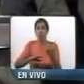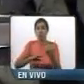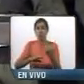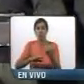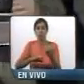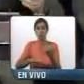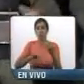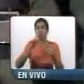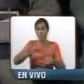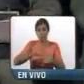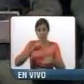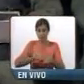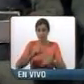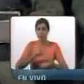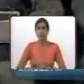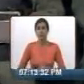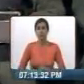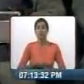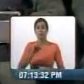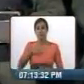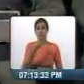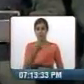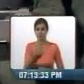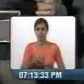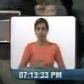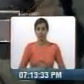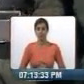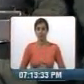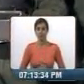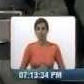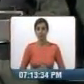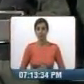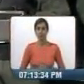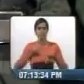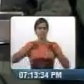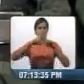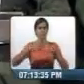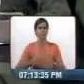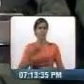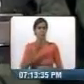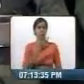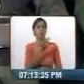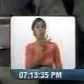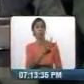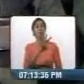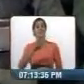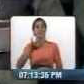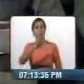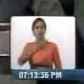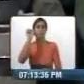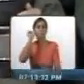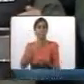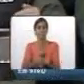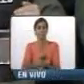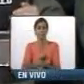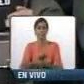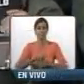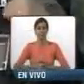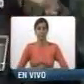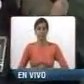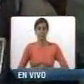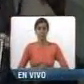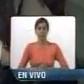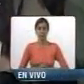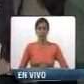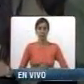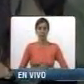República. Tenemos que informar también que va un total de 43 detenidos que